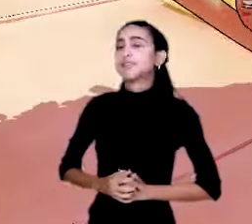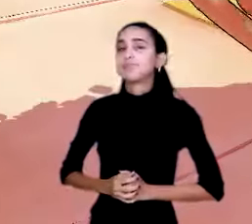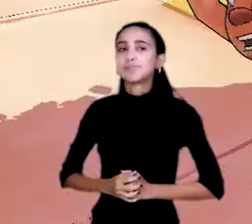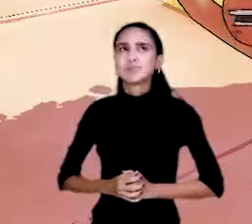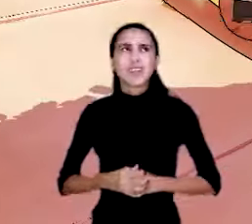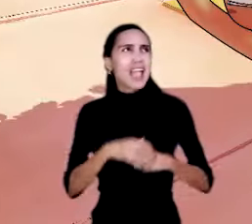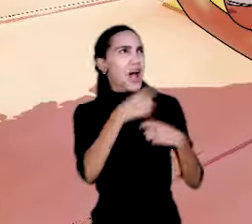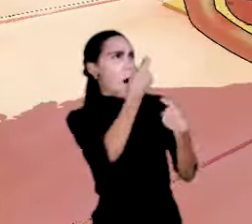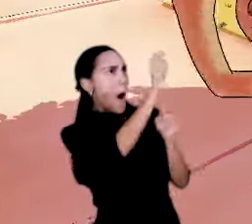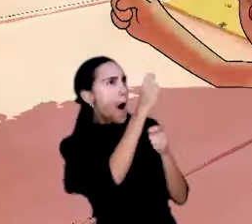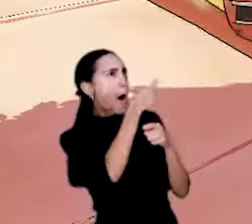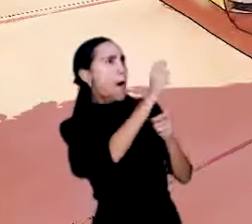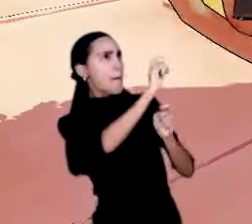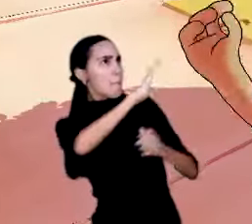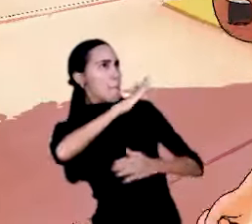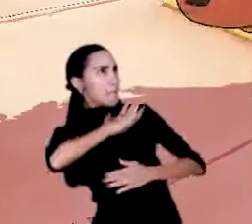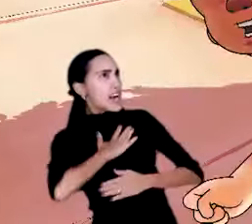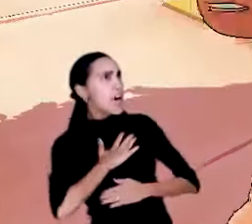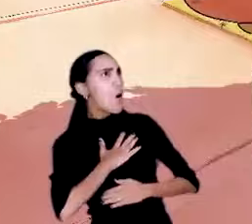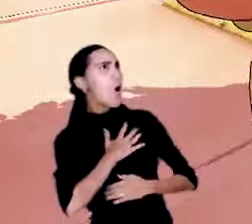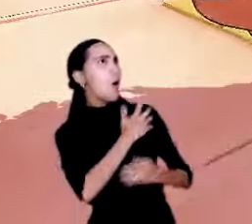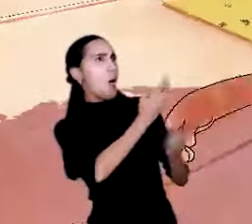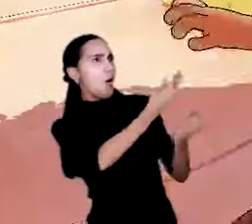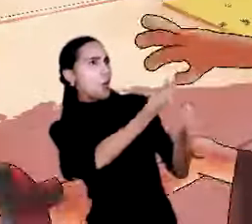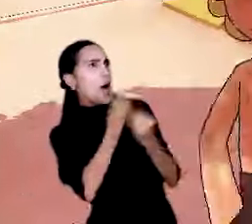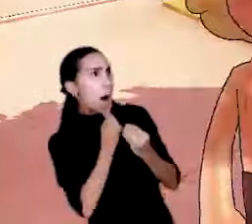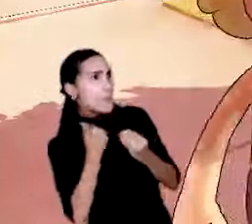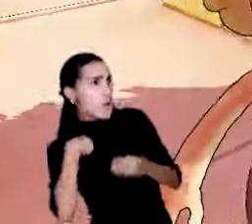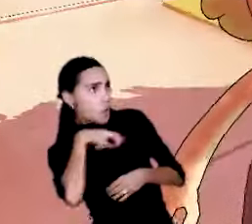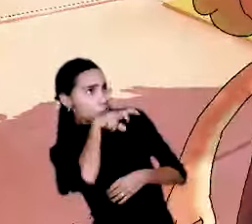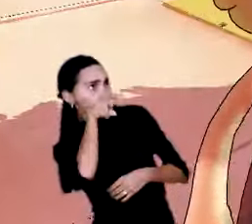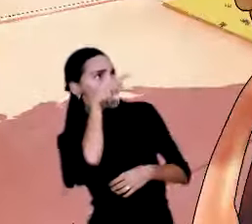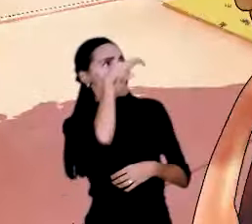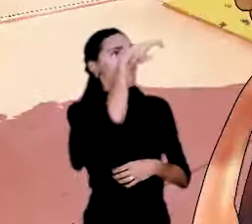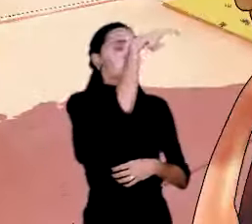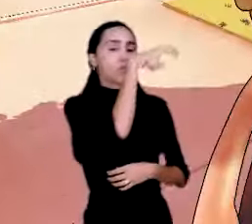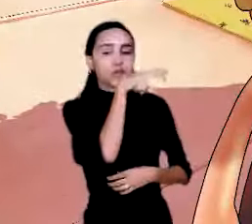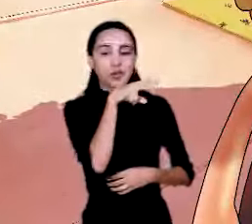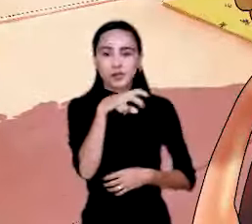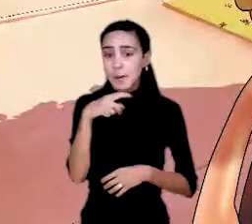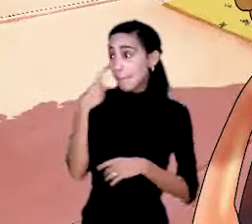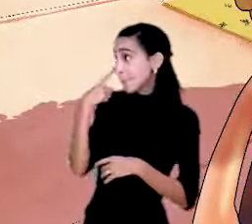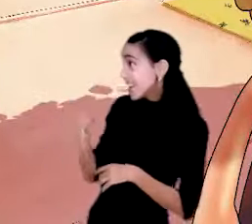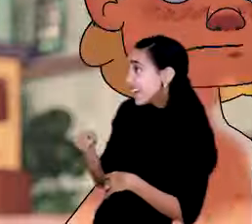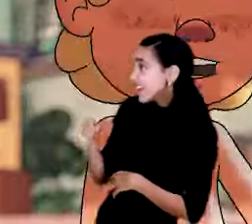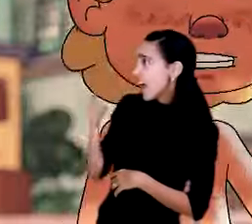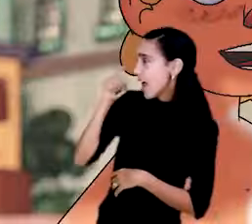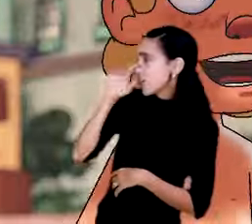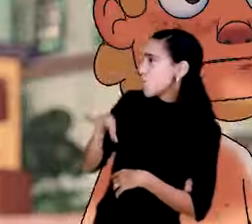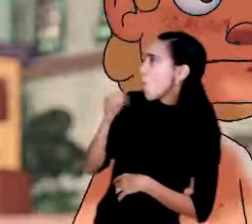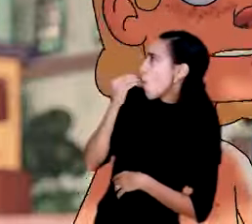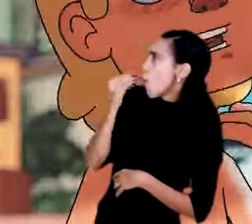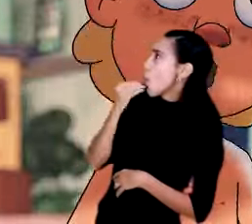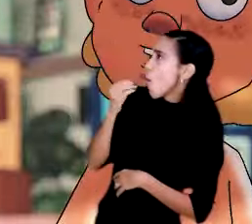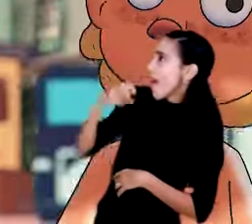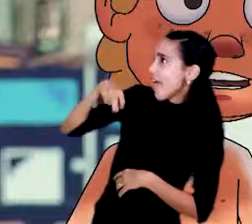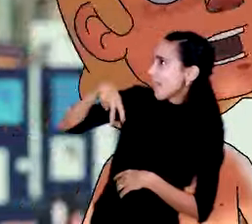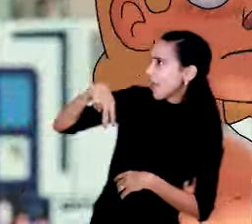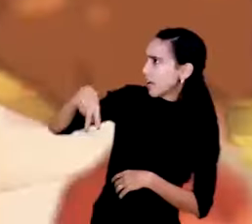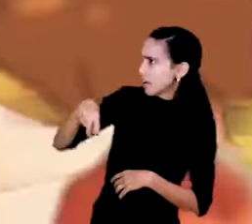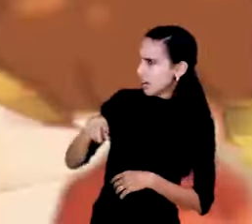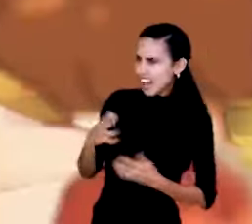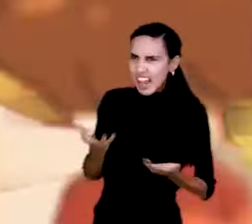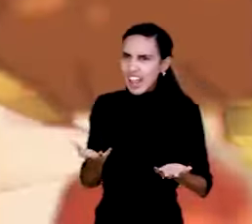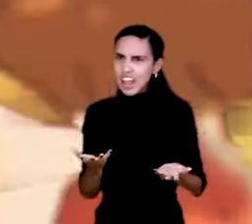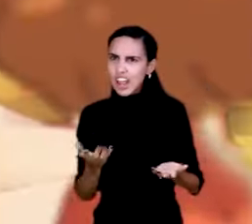Ese papalote es mío. Dámelo o voy a subir. Mijo, el chama ese no puede caminar. ¿Qué? ¿Y no